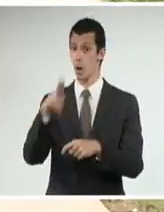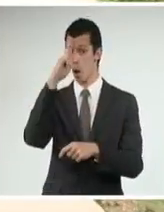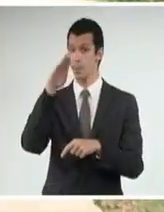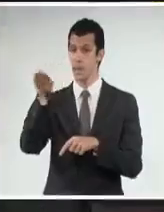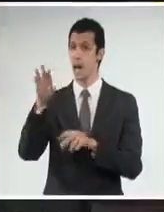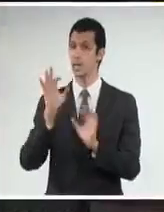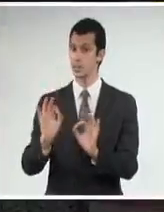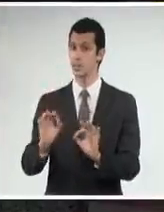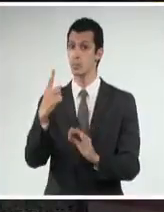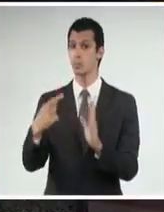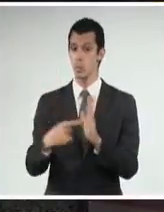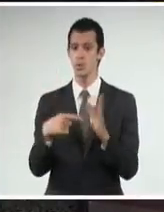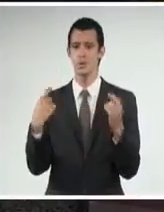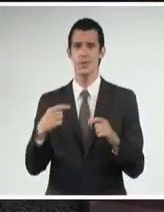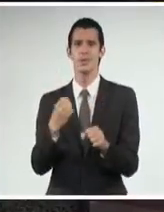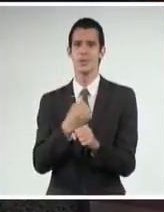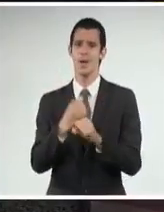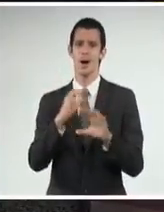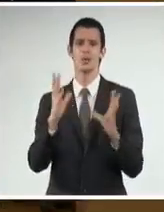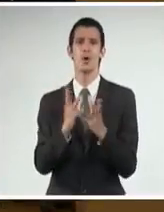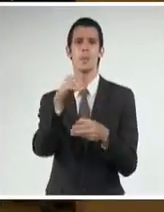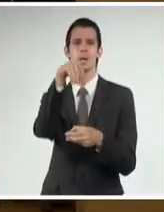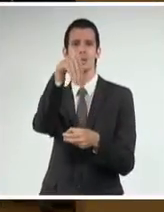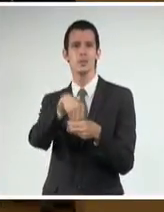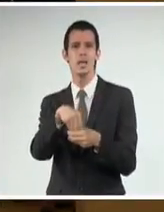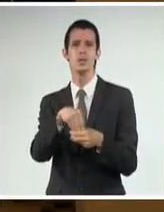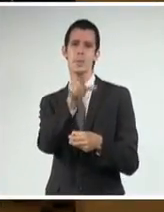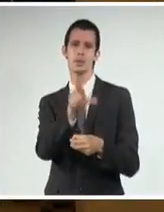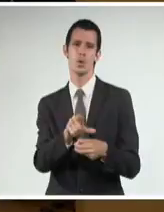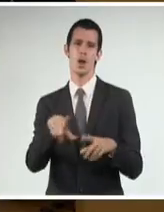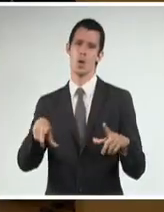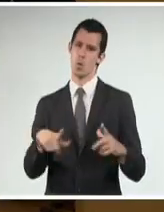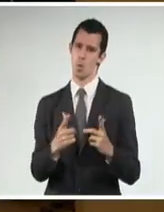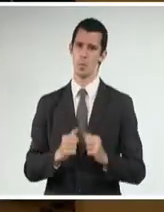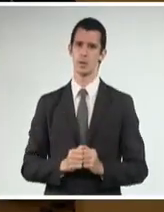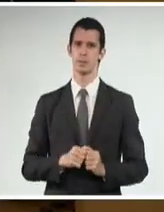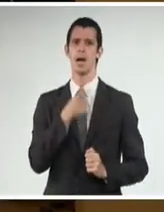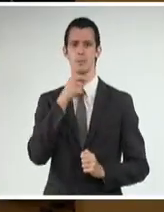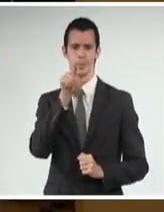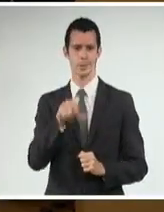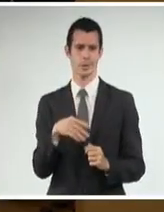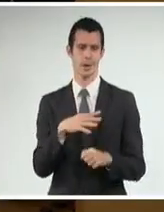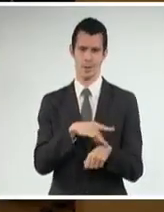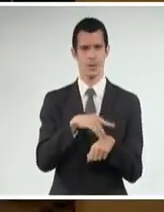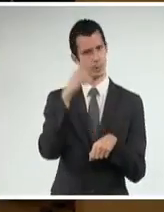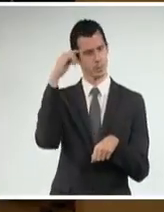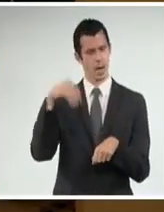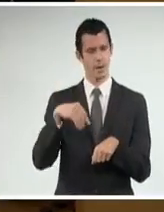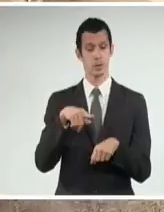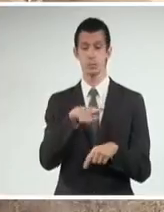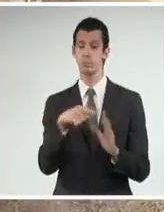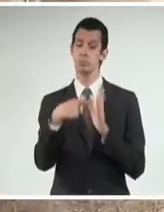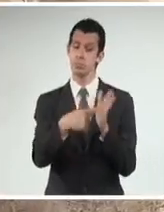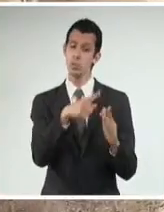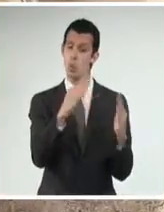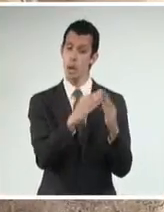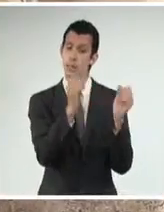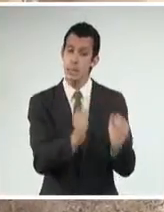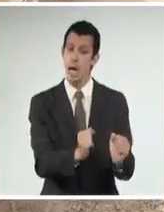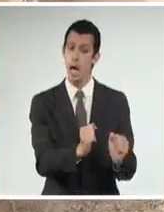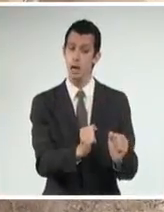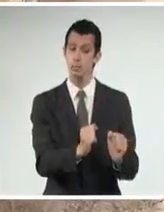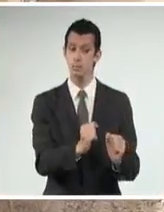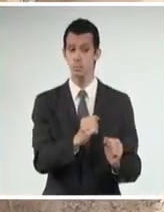el éxito del protocolo vigente. Es muy importante el aislamiento, siempre que sea posible, en una habitación.